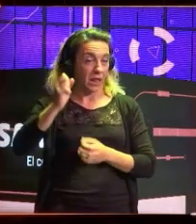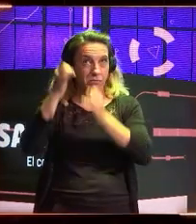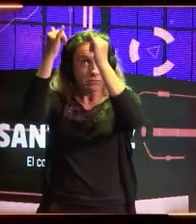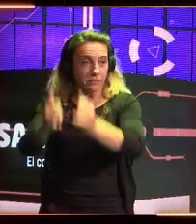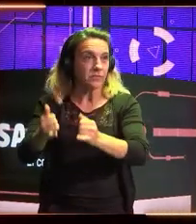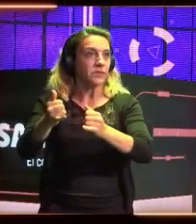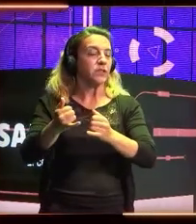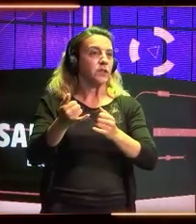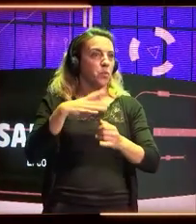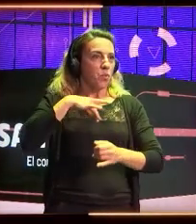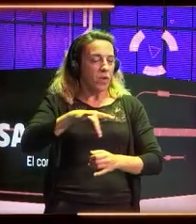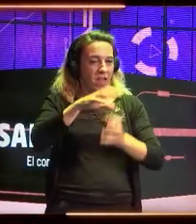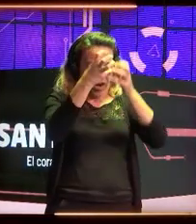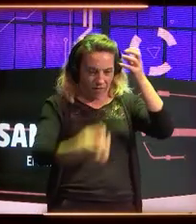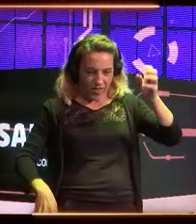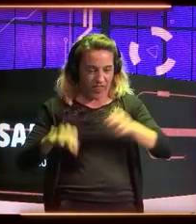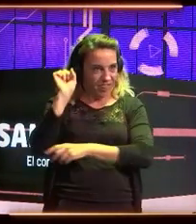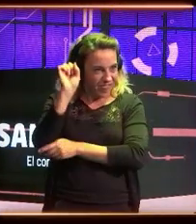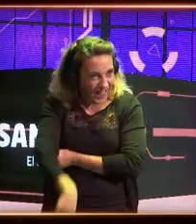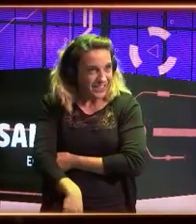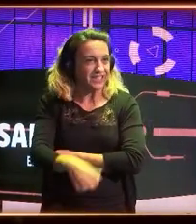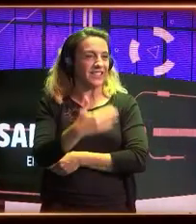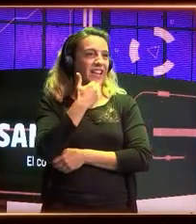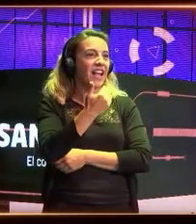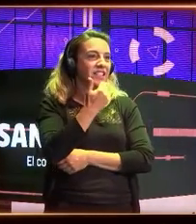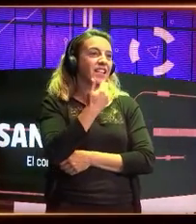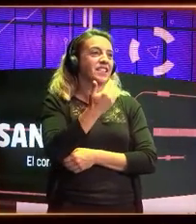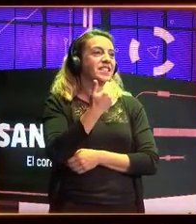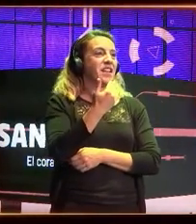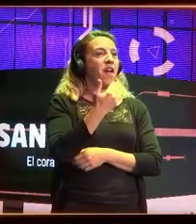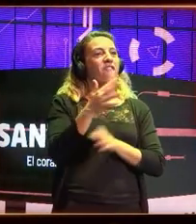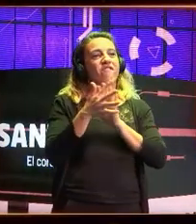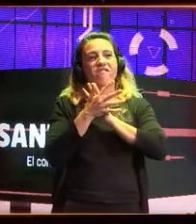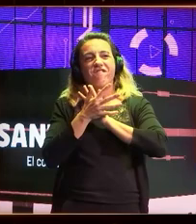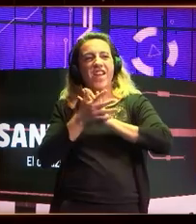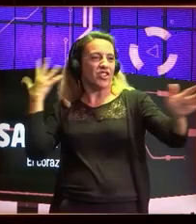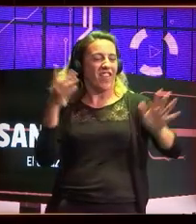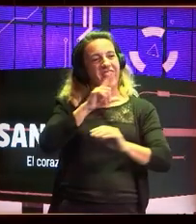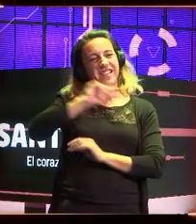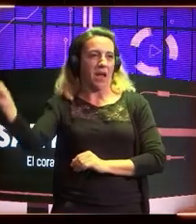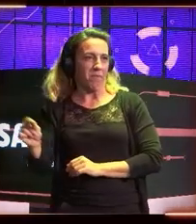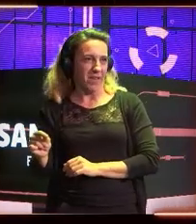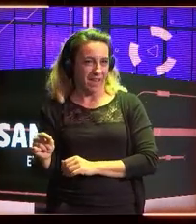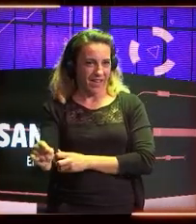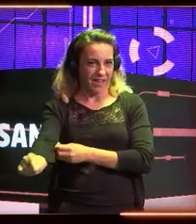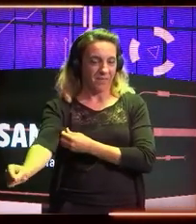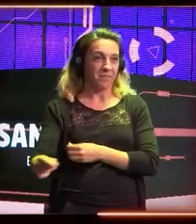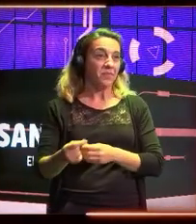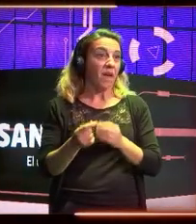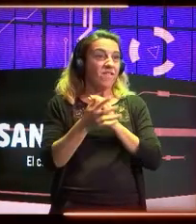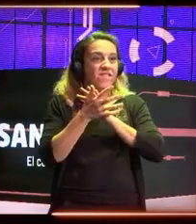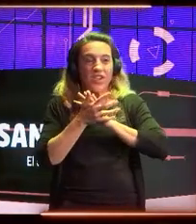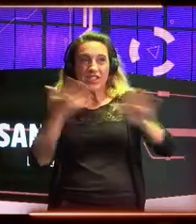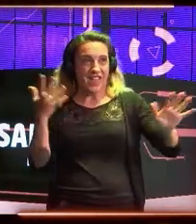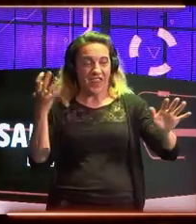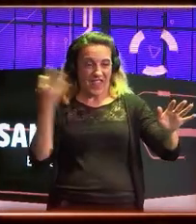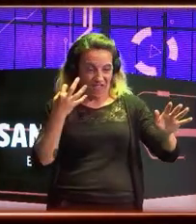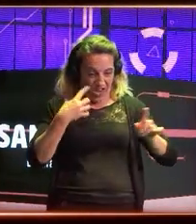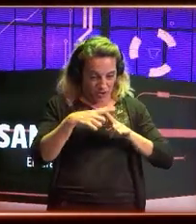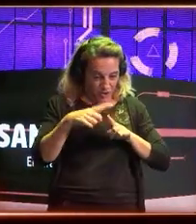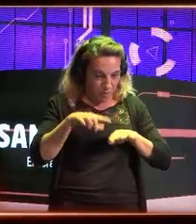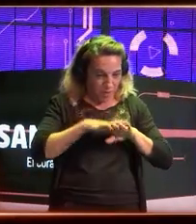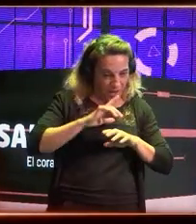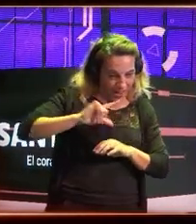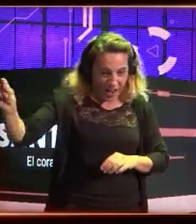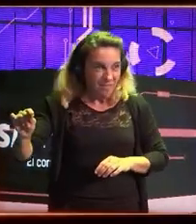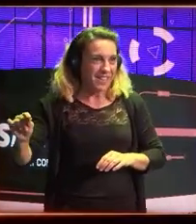capaces de vencer la gravedad gracias a una cosa que se llama la velocidad escape que es la velocidad que tiene que tener algo para que escape